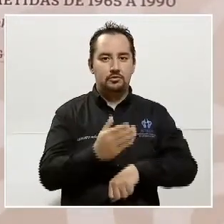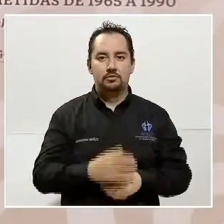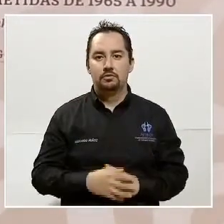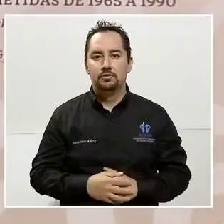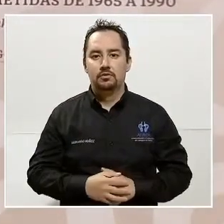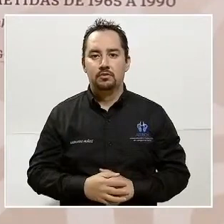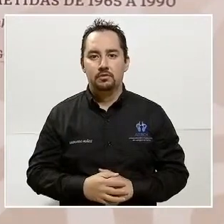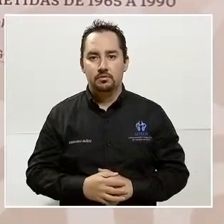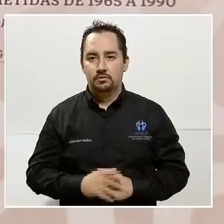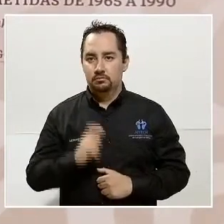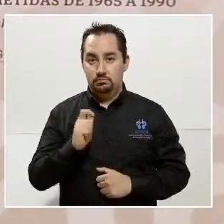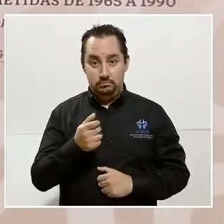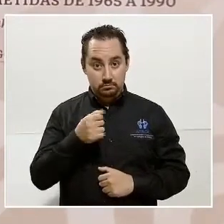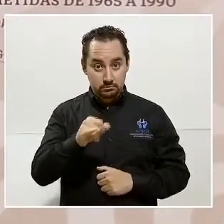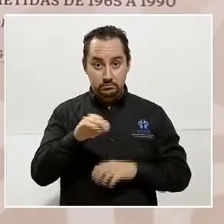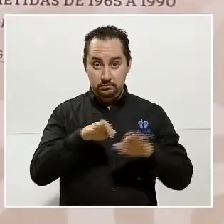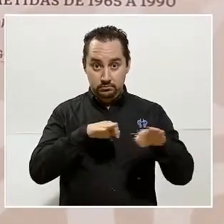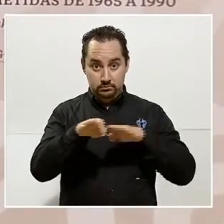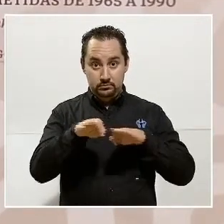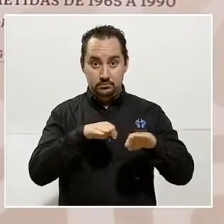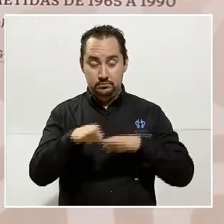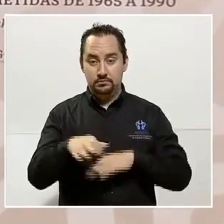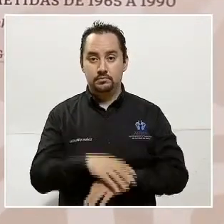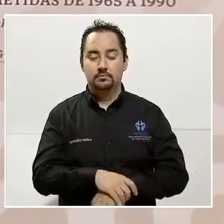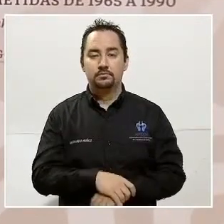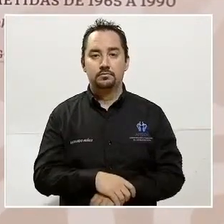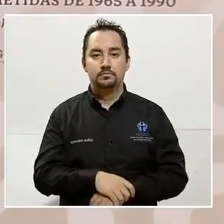Es un trabajo